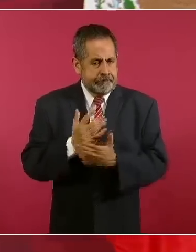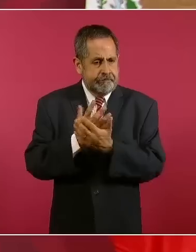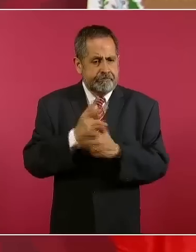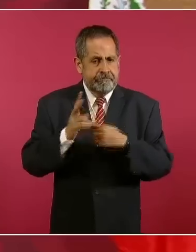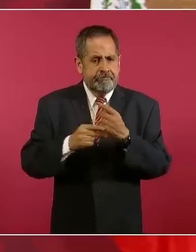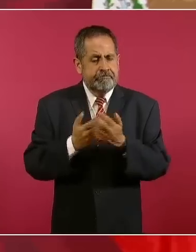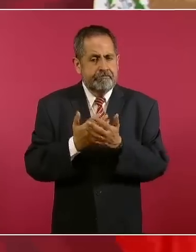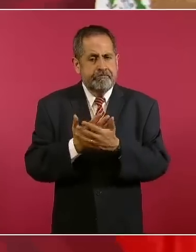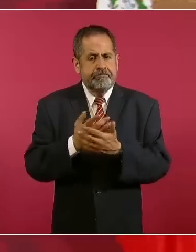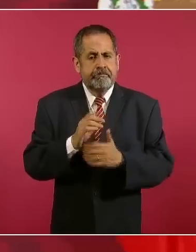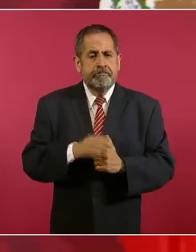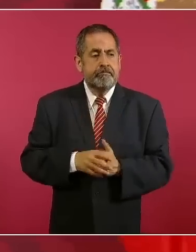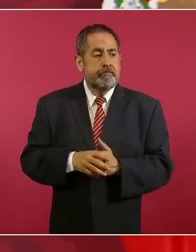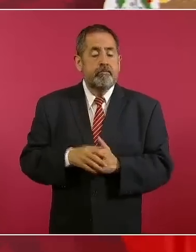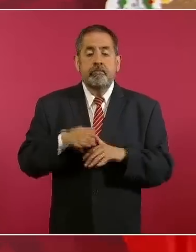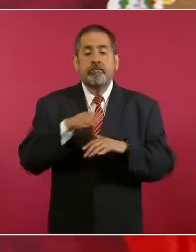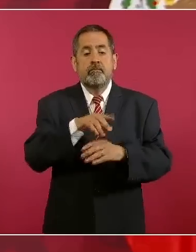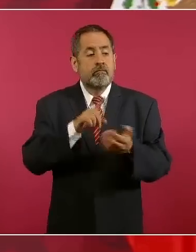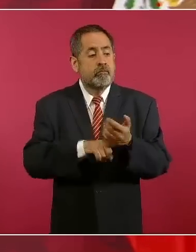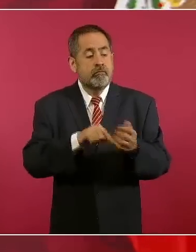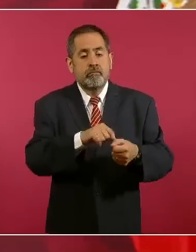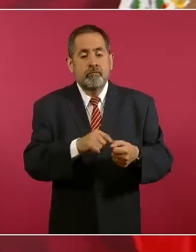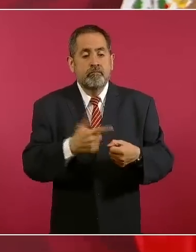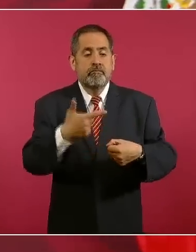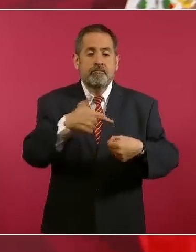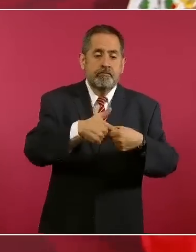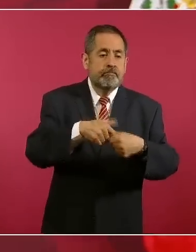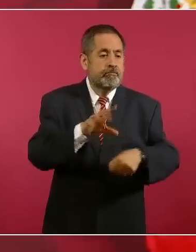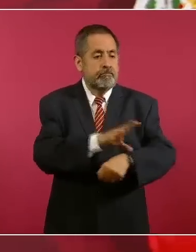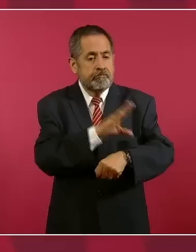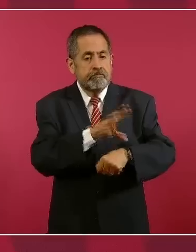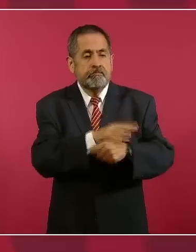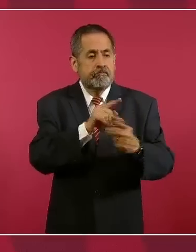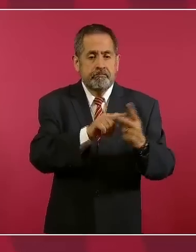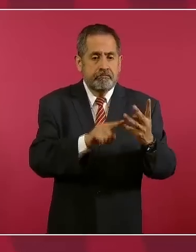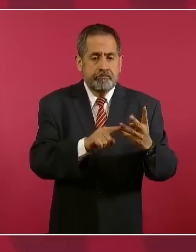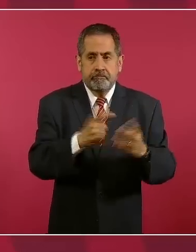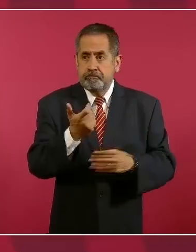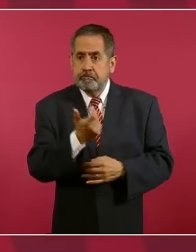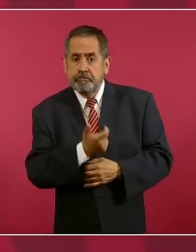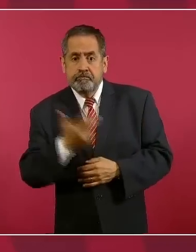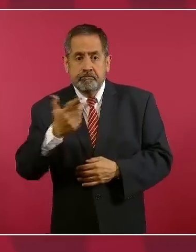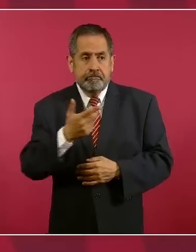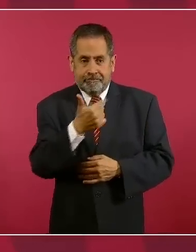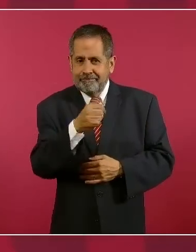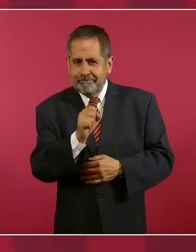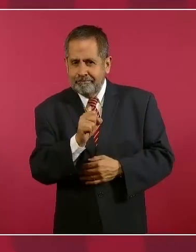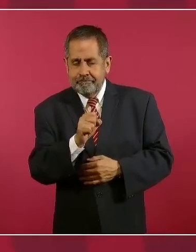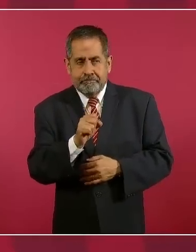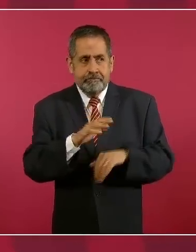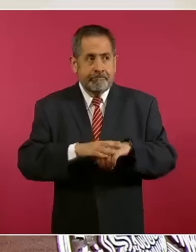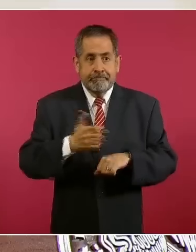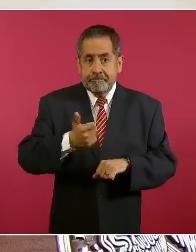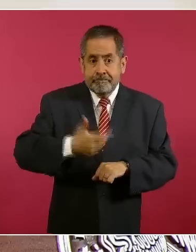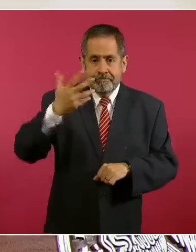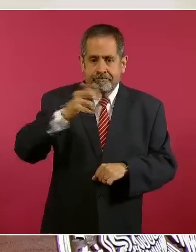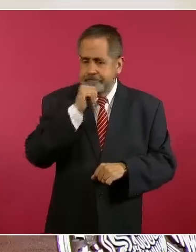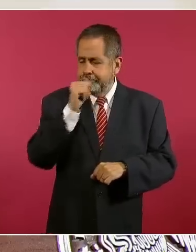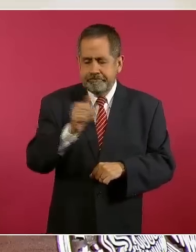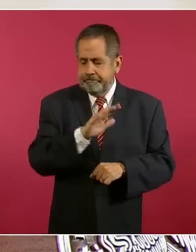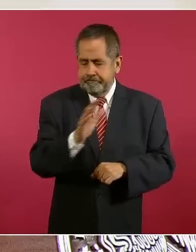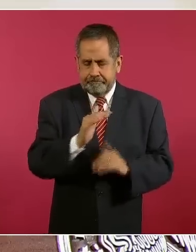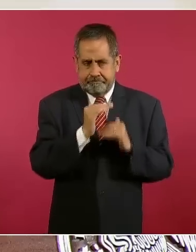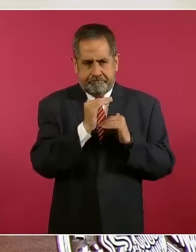en el caso de los combustibles, no hay aumento de precios de gasolinas, de diésel,